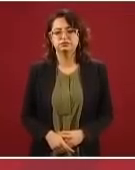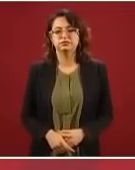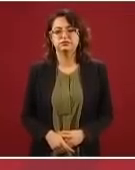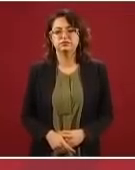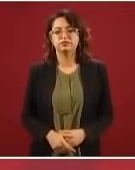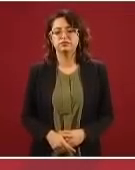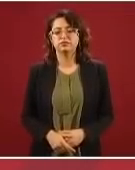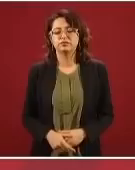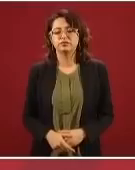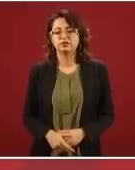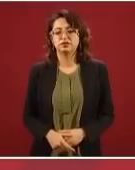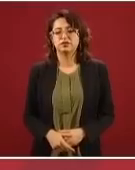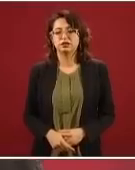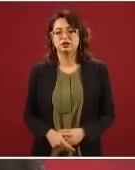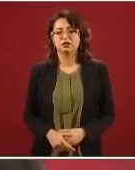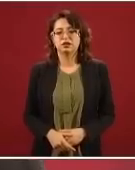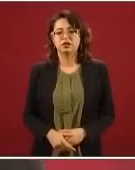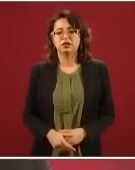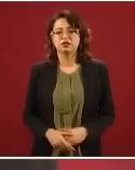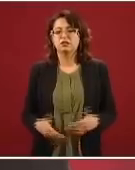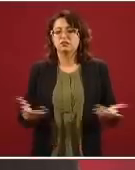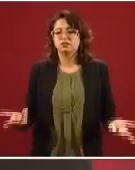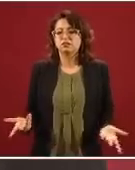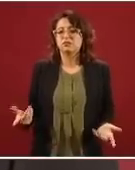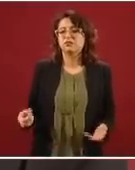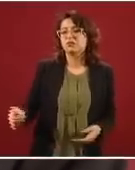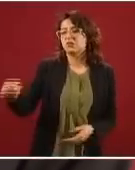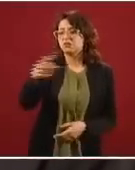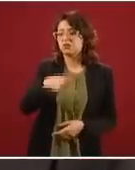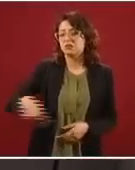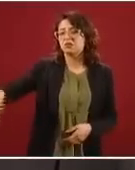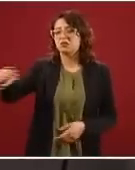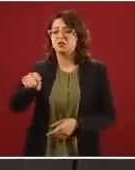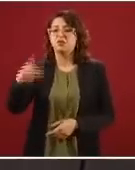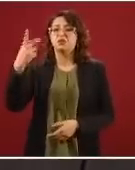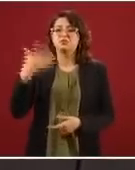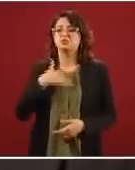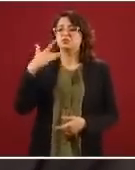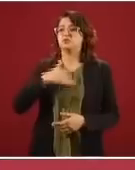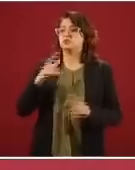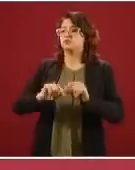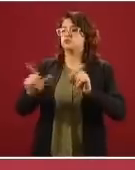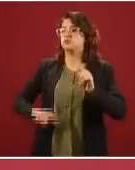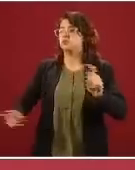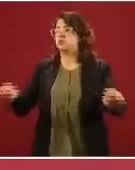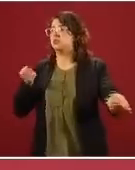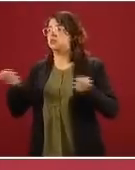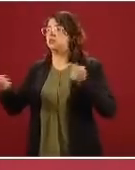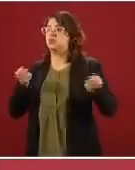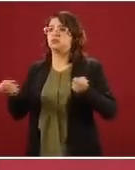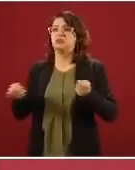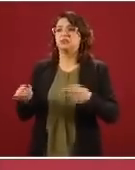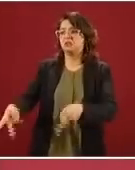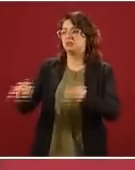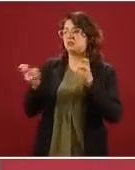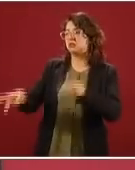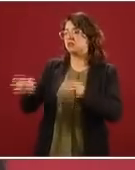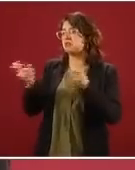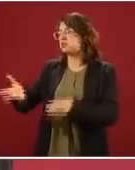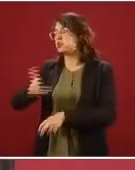caldo gordo a quienes se sentían dueños de México se dedicaban a saquear, a